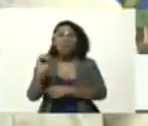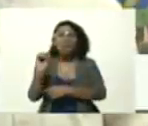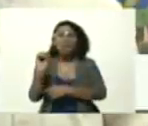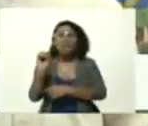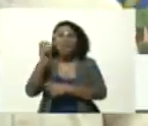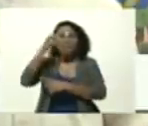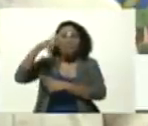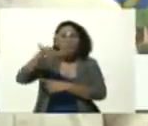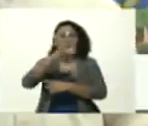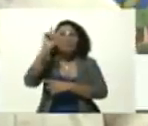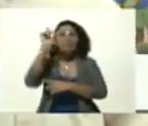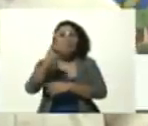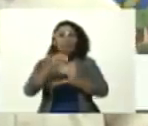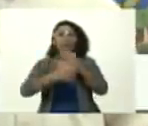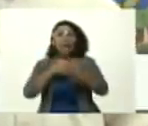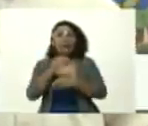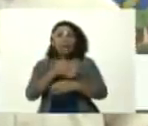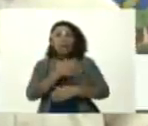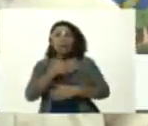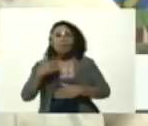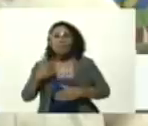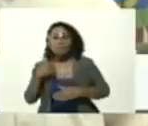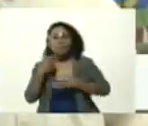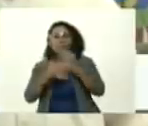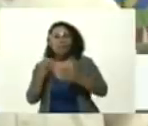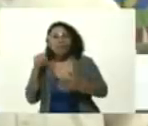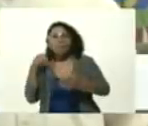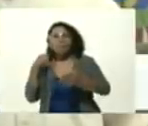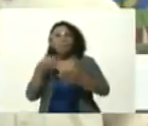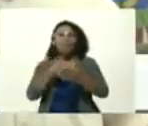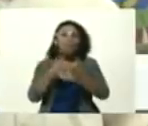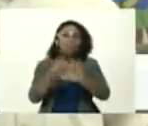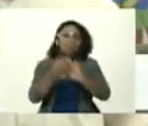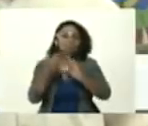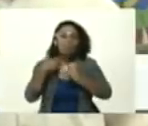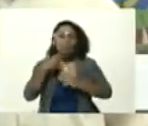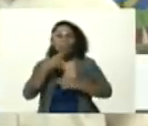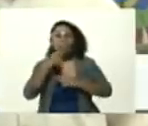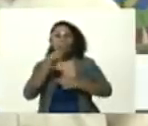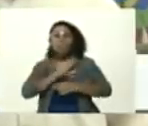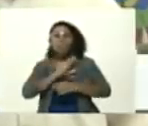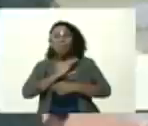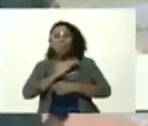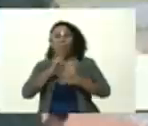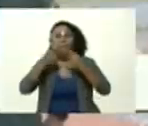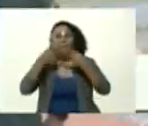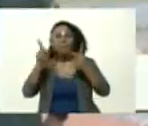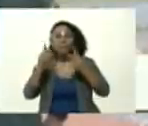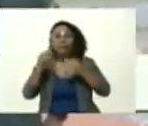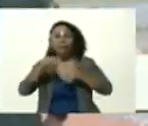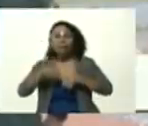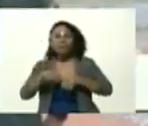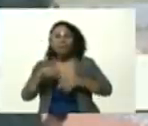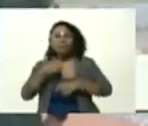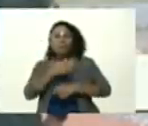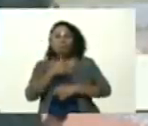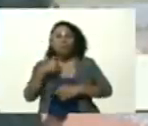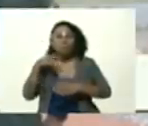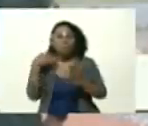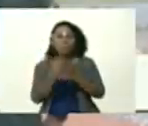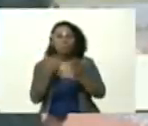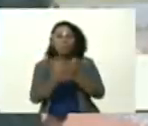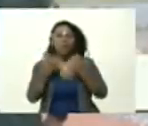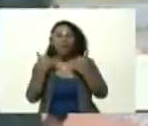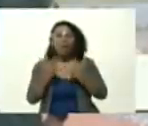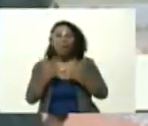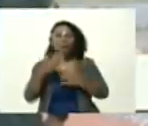ciudad, bueno, también hubo la pretensión de atentar contra los bienes públicos. Pero yo quiero, presidente, mostrarle lo que ahora es